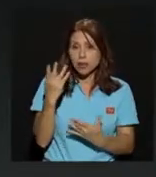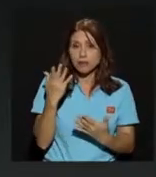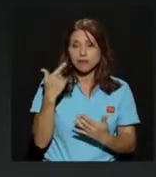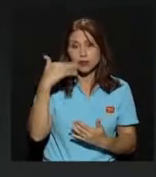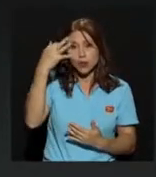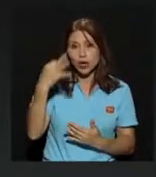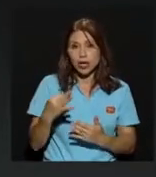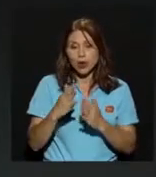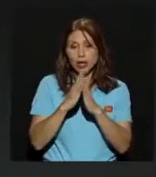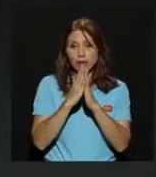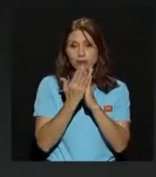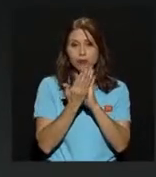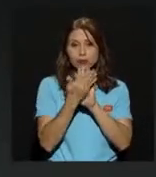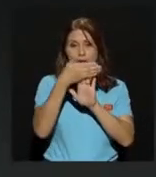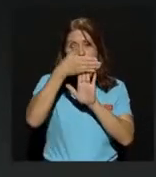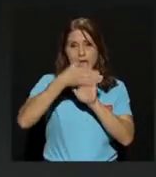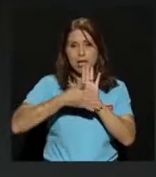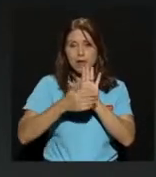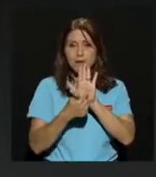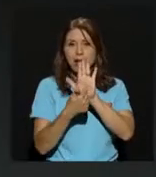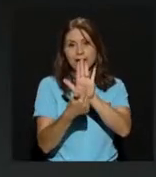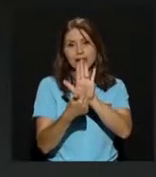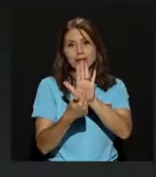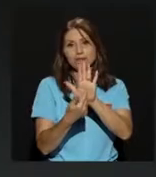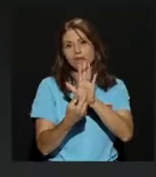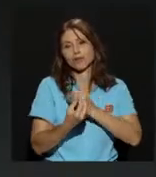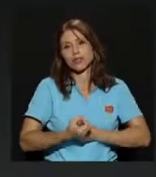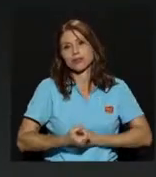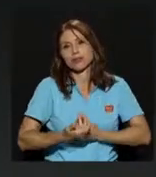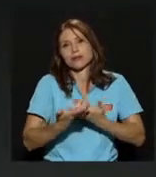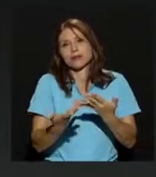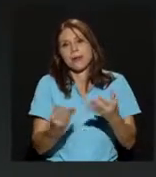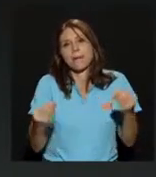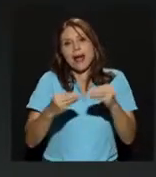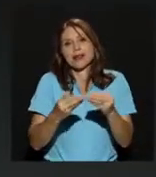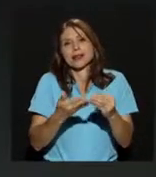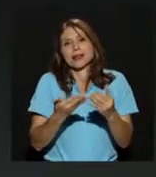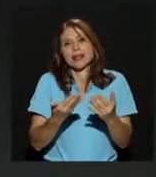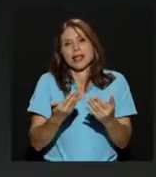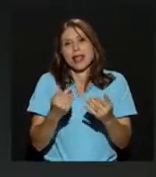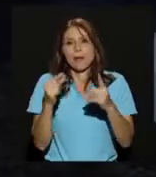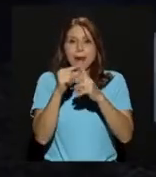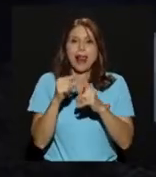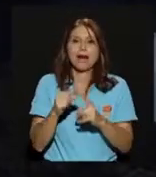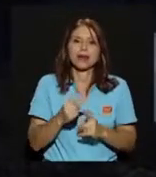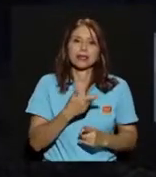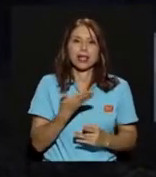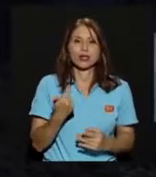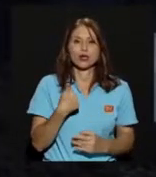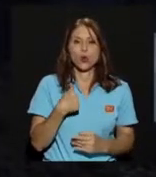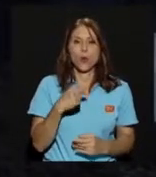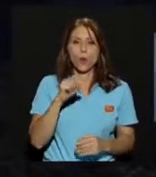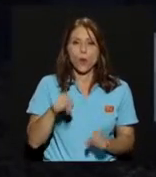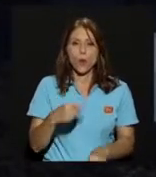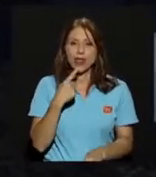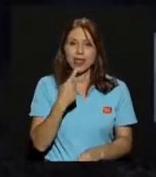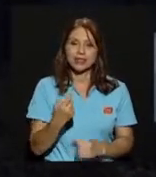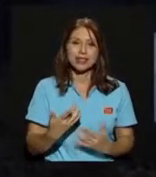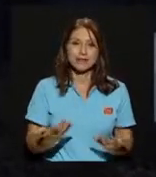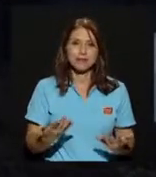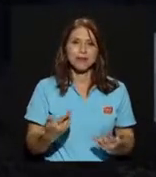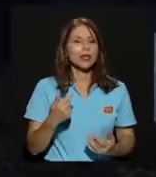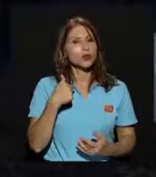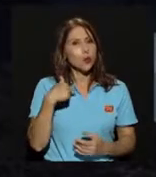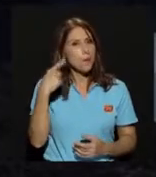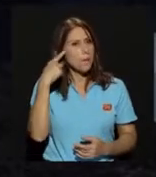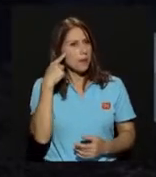imagen de habla más que todas las palabras que yo pueda decir se siente me imagino muy